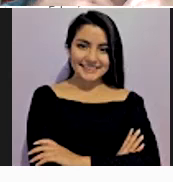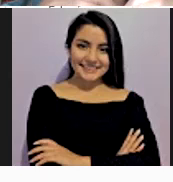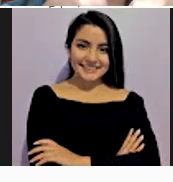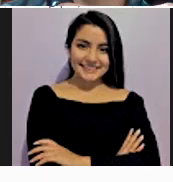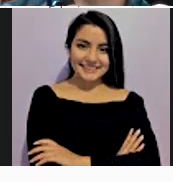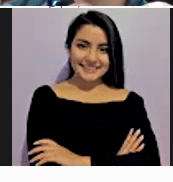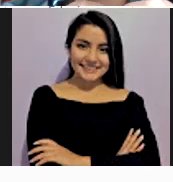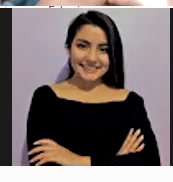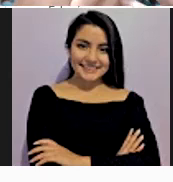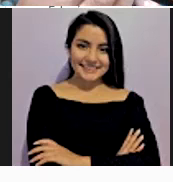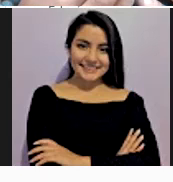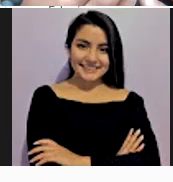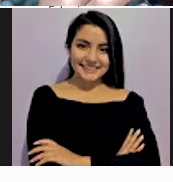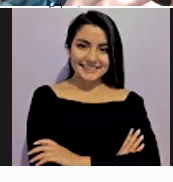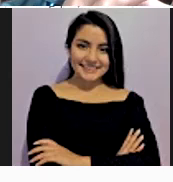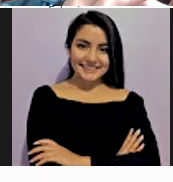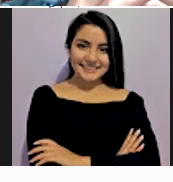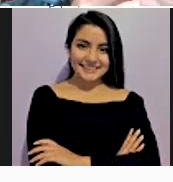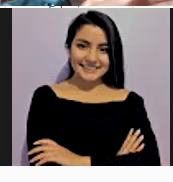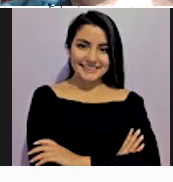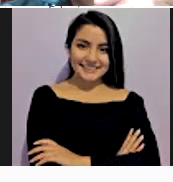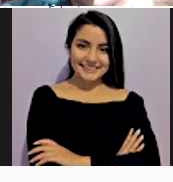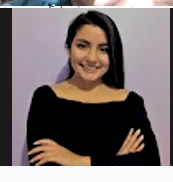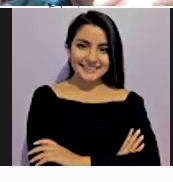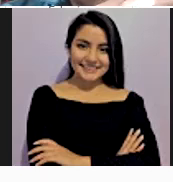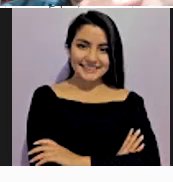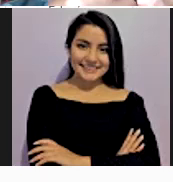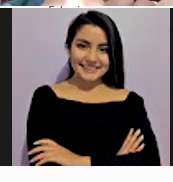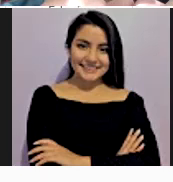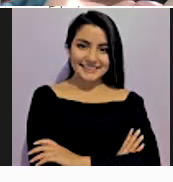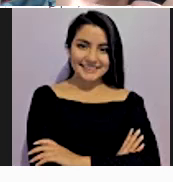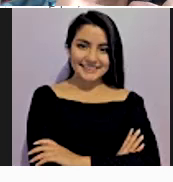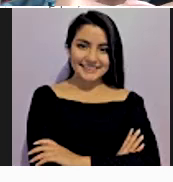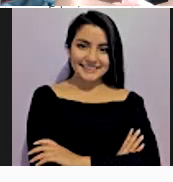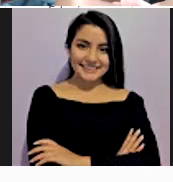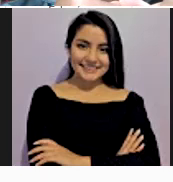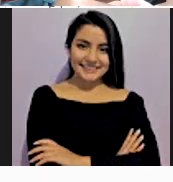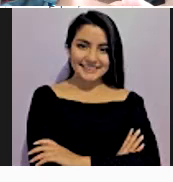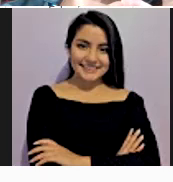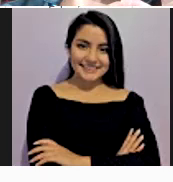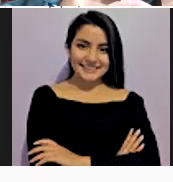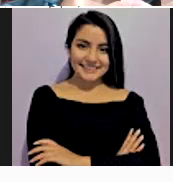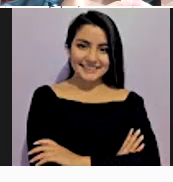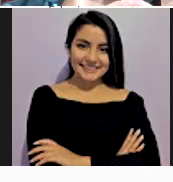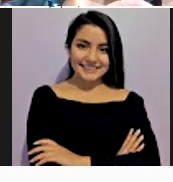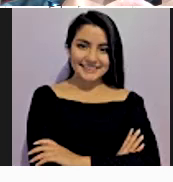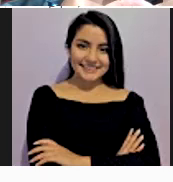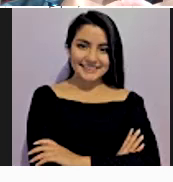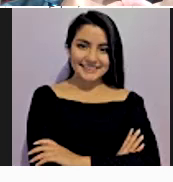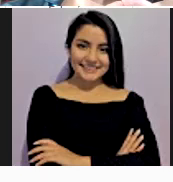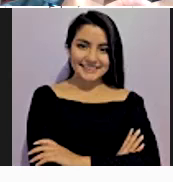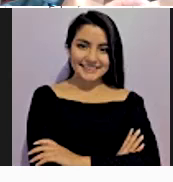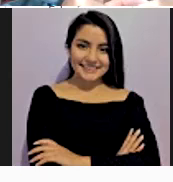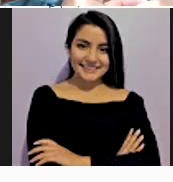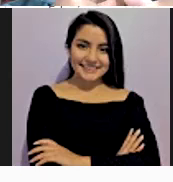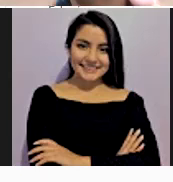puede moverse y por transformarse en gasto en suspensión puede hacerse. Ahora, la pregunta también sería, ahí mismo, ¿ya? El